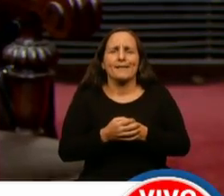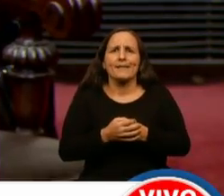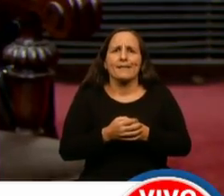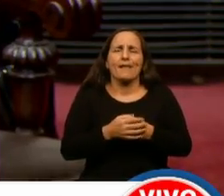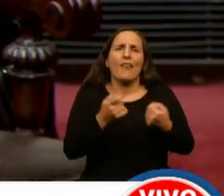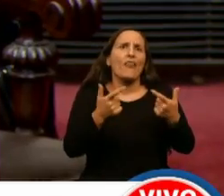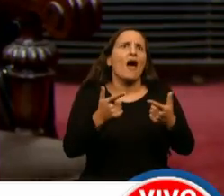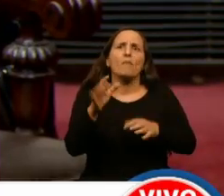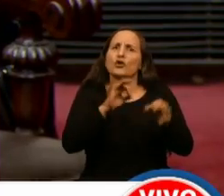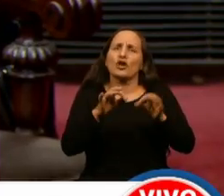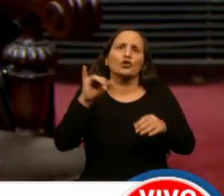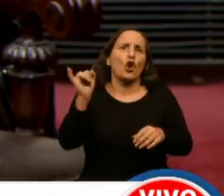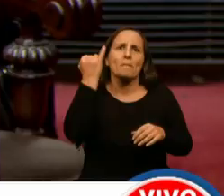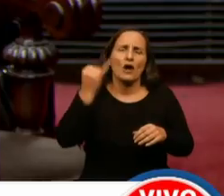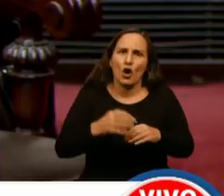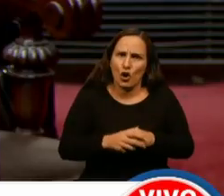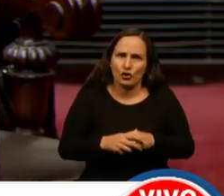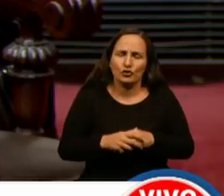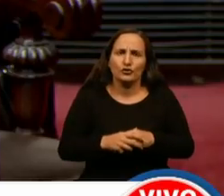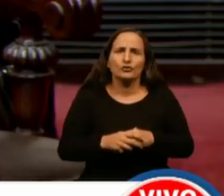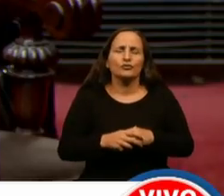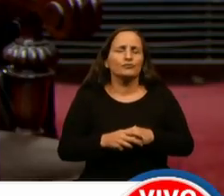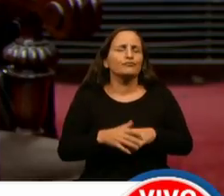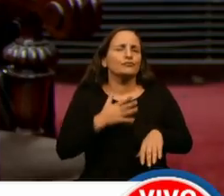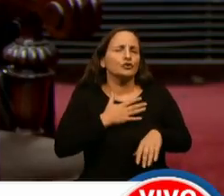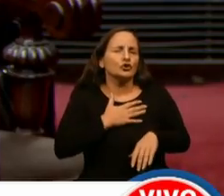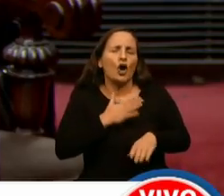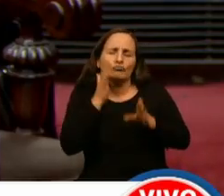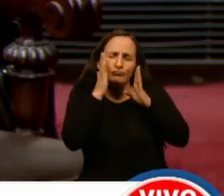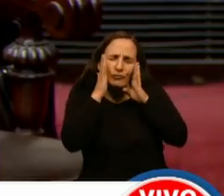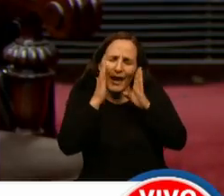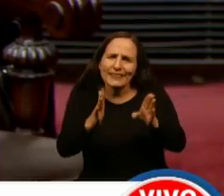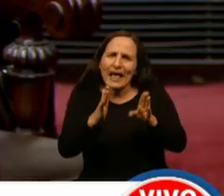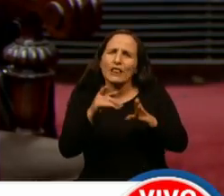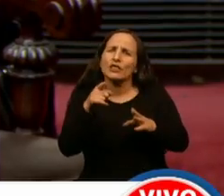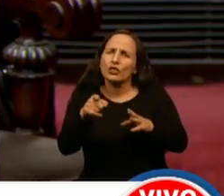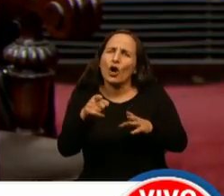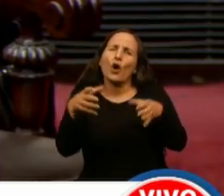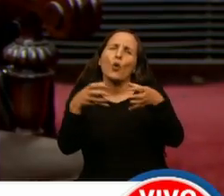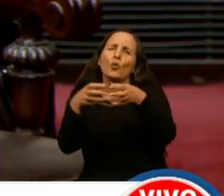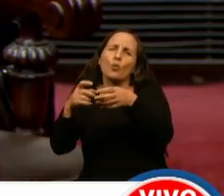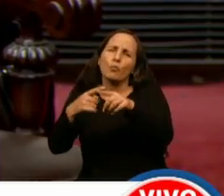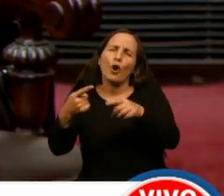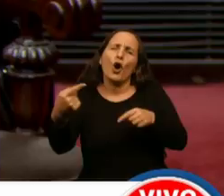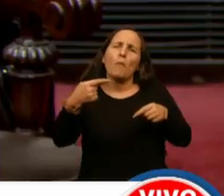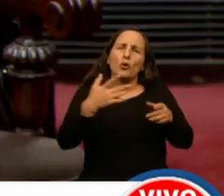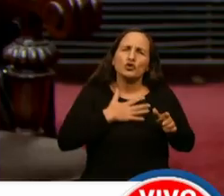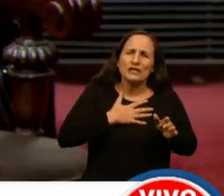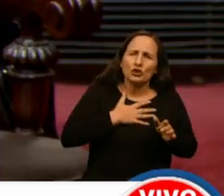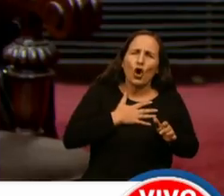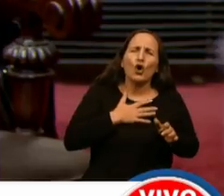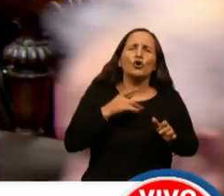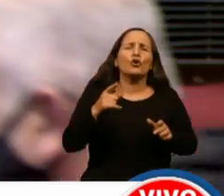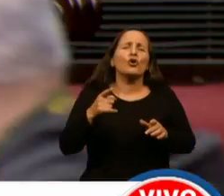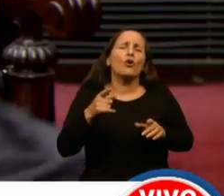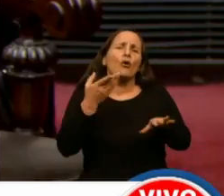del proyecto y he escuchado atentamente sobre la oposición los los